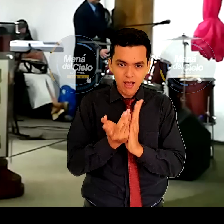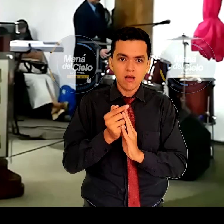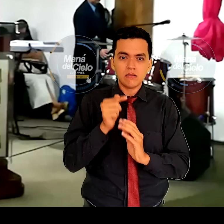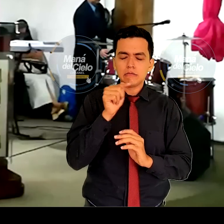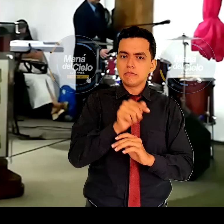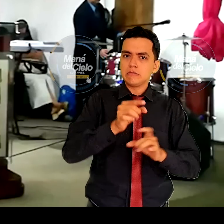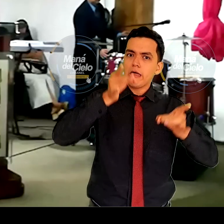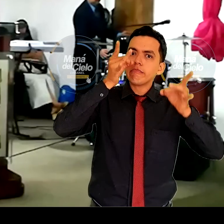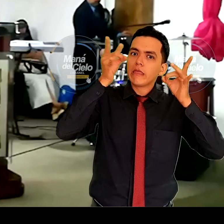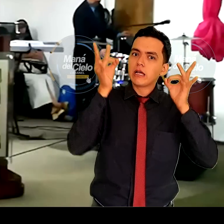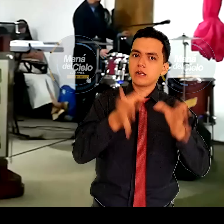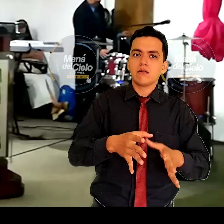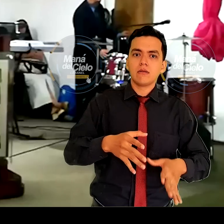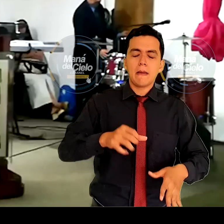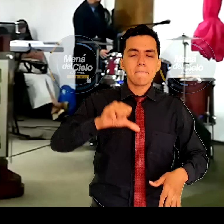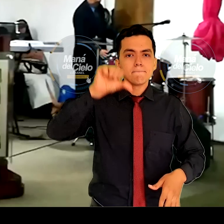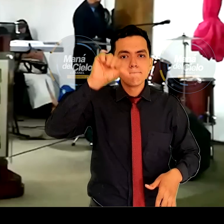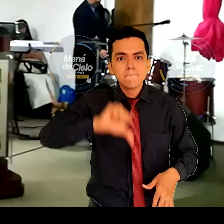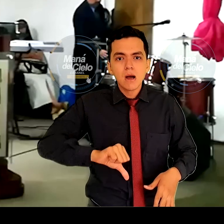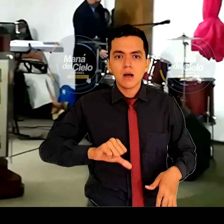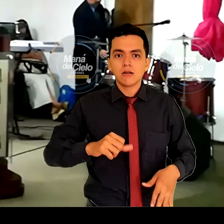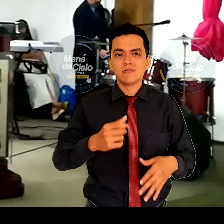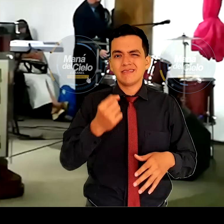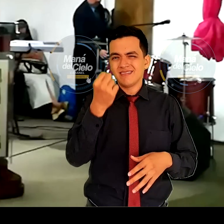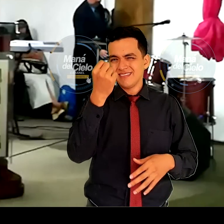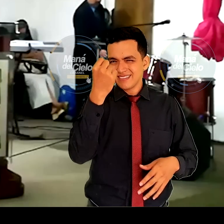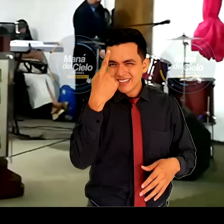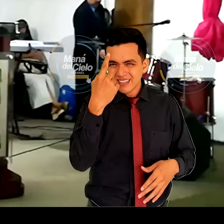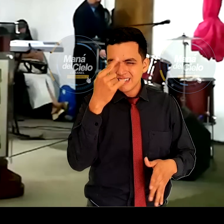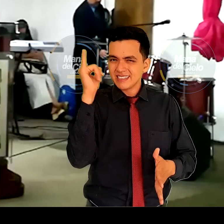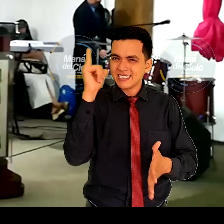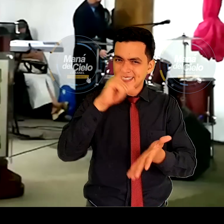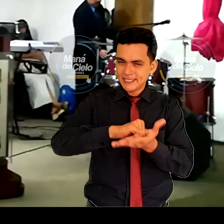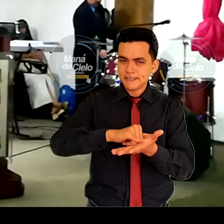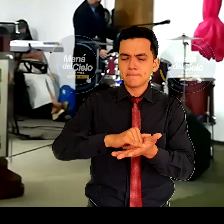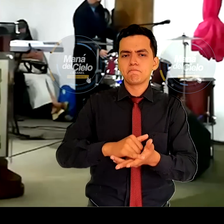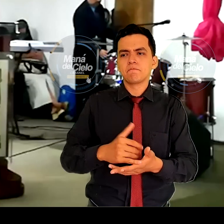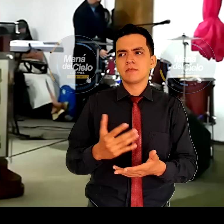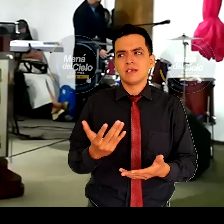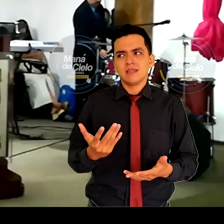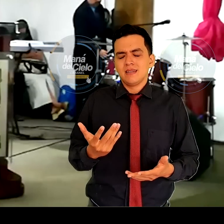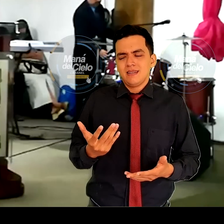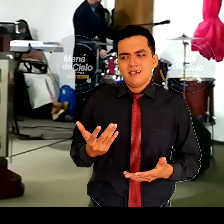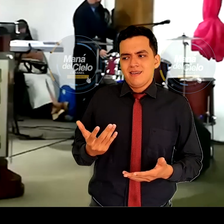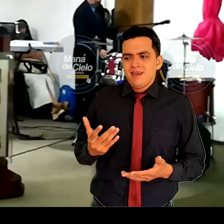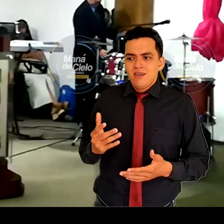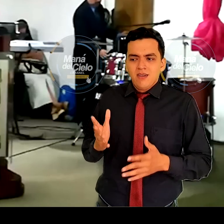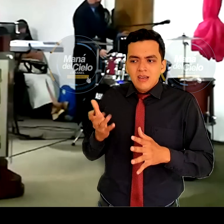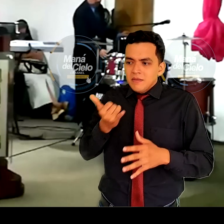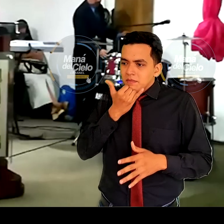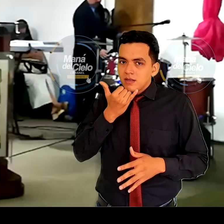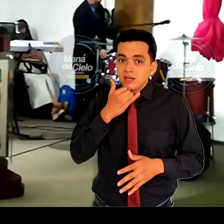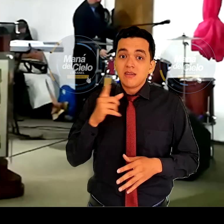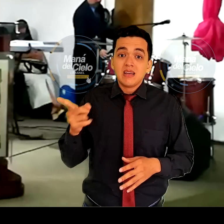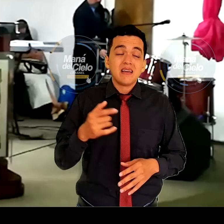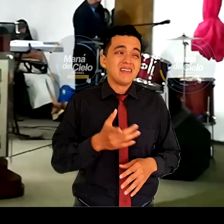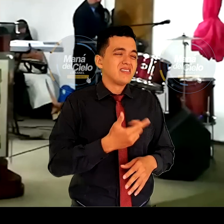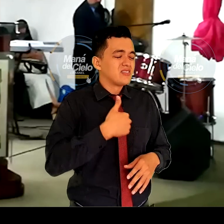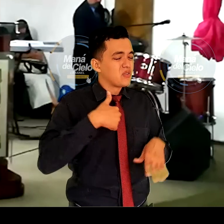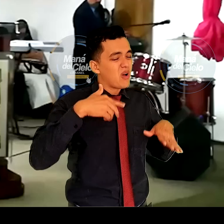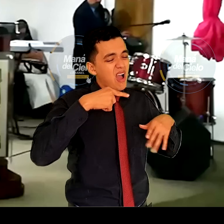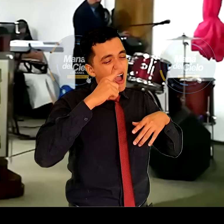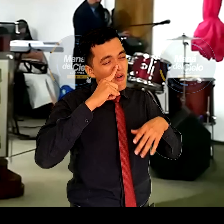por qué lo hice? Porque estoy cansada y aburrida de escuchar a mi mamá desde muy pequeña, a mi papá. Siempre somos los pobres, siempre